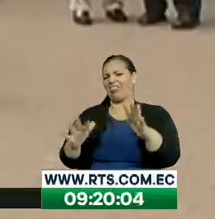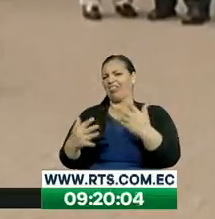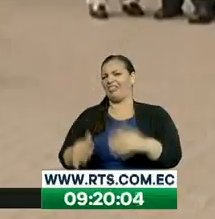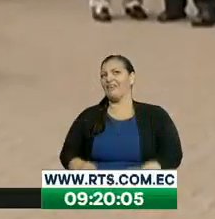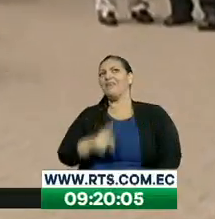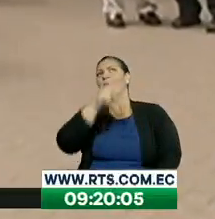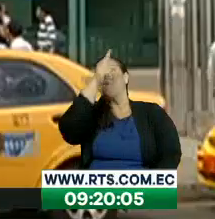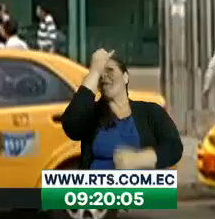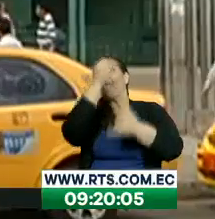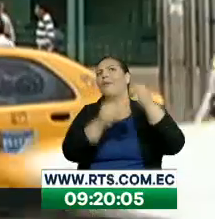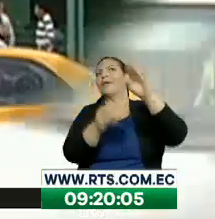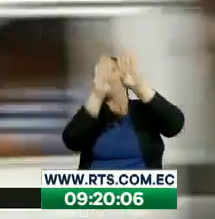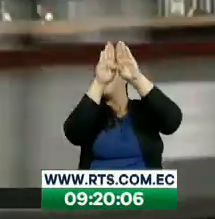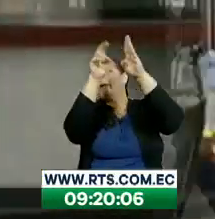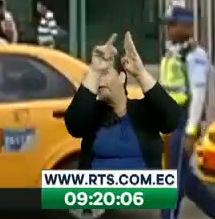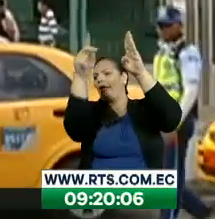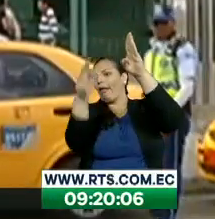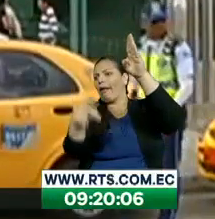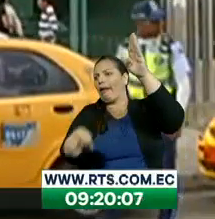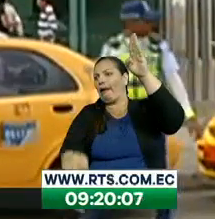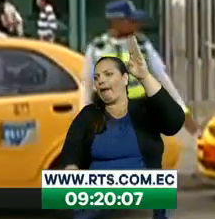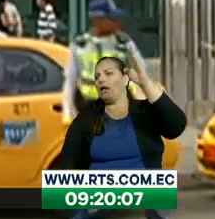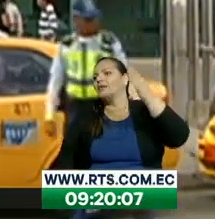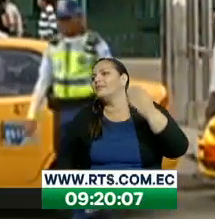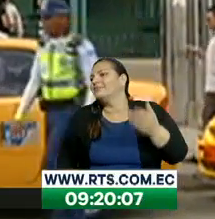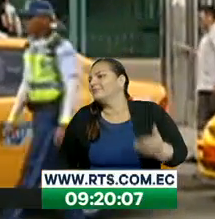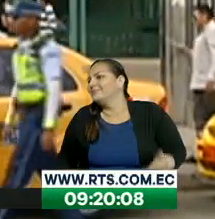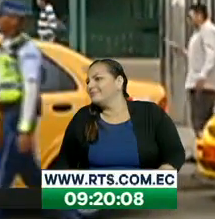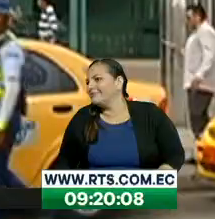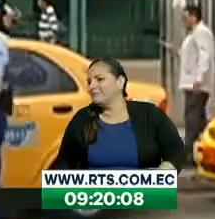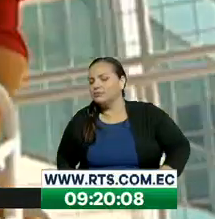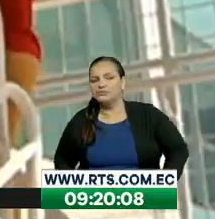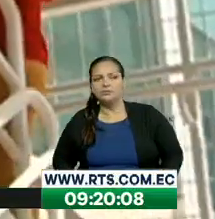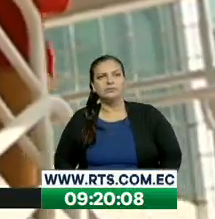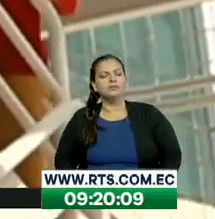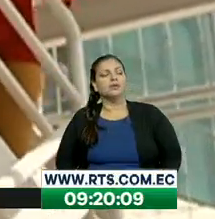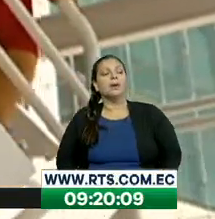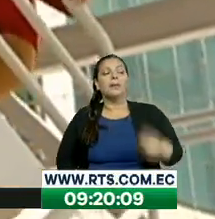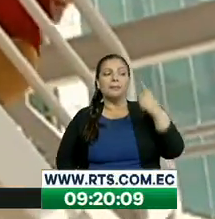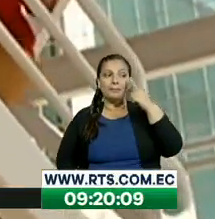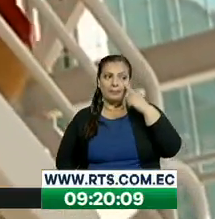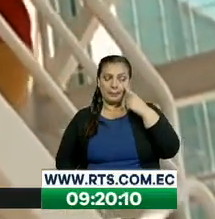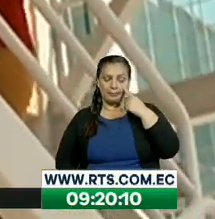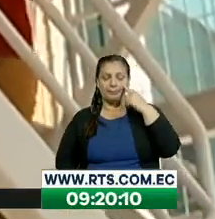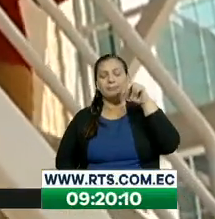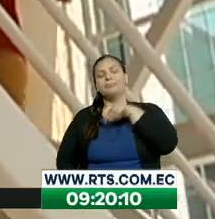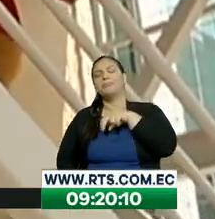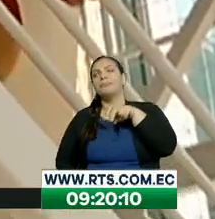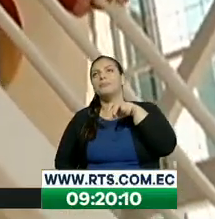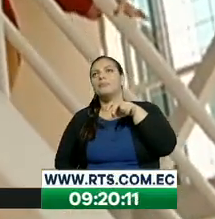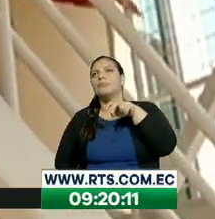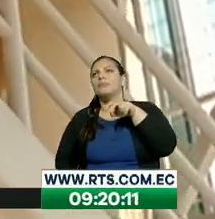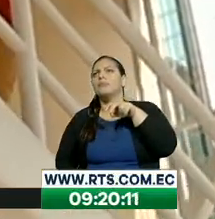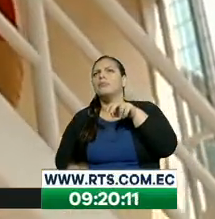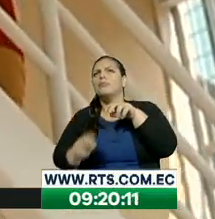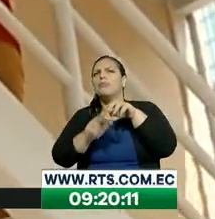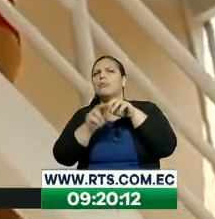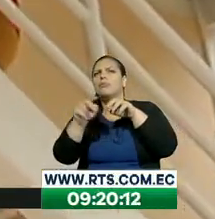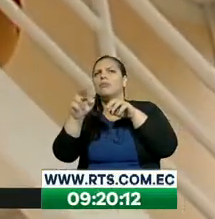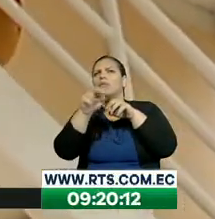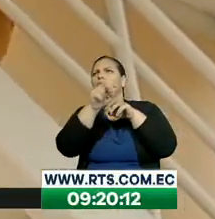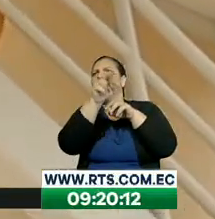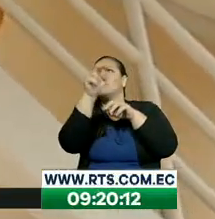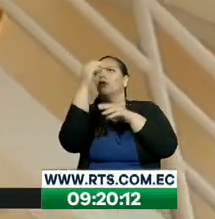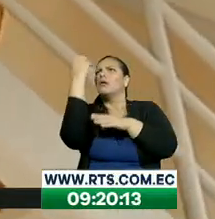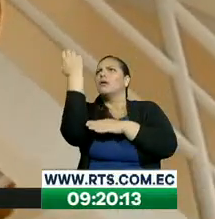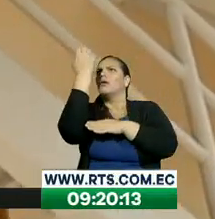general del Complejo Judicial Florida Norte en Guayaquil. Así lo constatamos, las escaleras de emergencia construidas junto a cada edificio